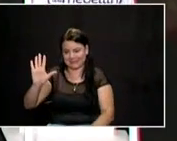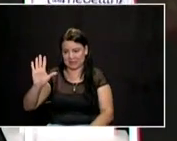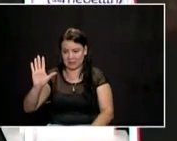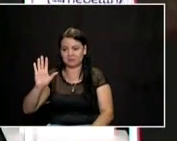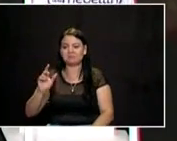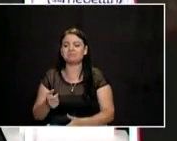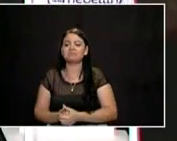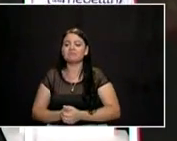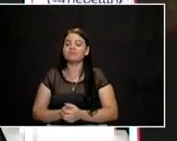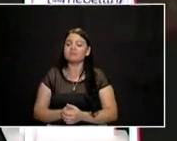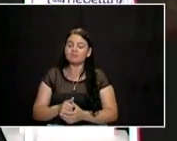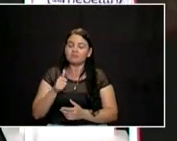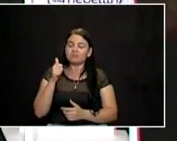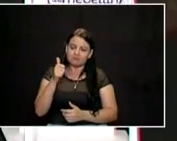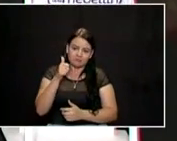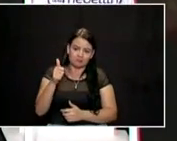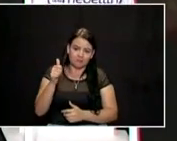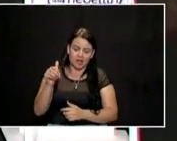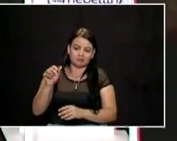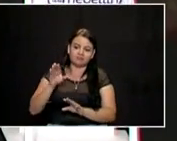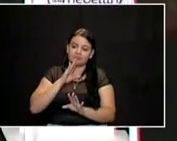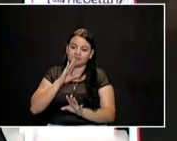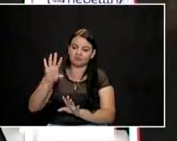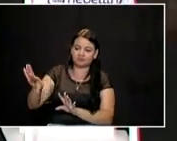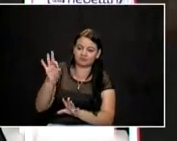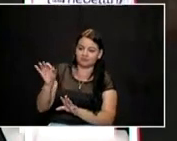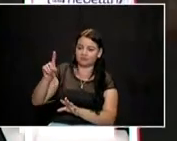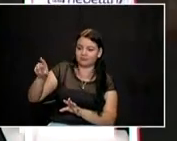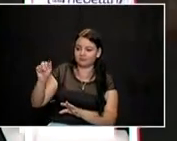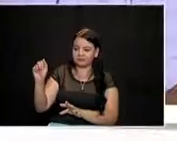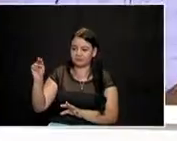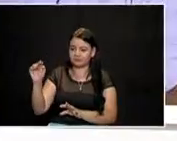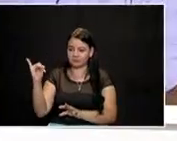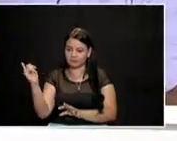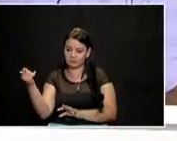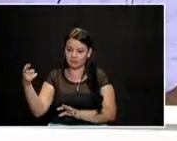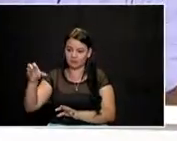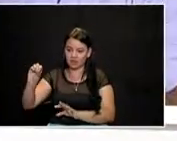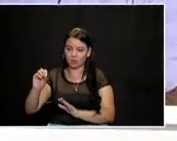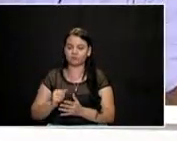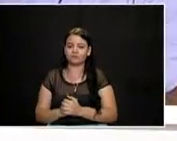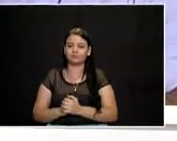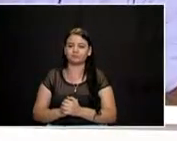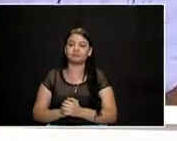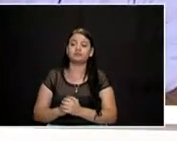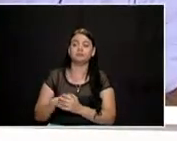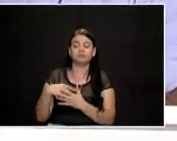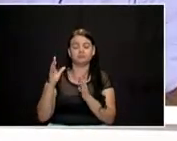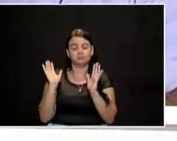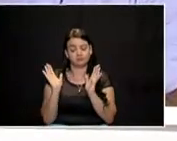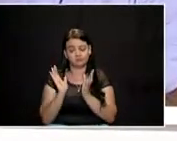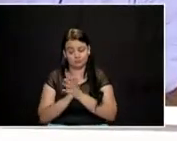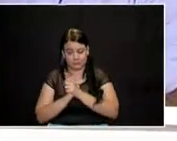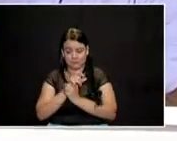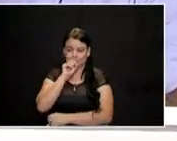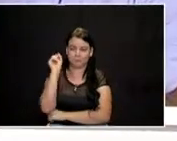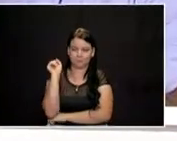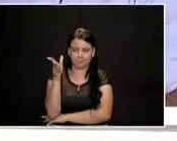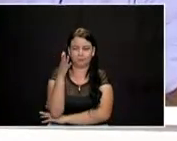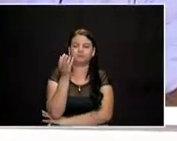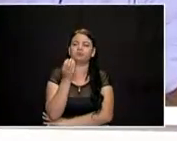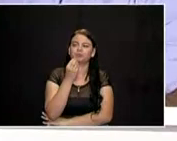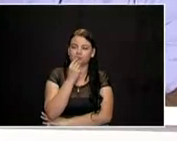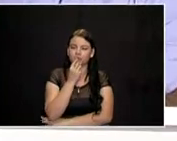usted preguntarle a Santiago Gómez. Bueno, Santiago, usted ha estado en el ojo del huracán de la opinión